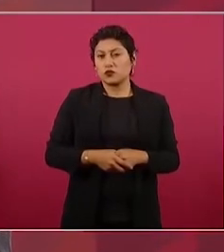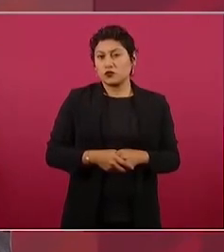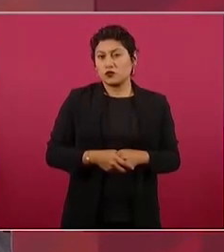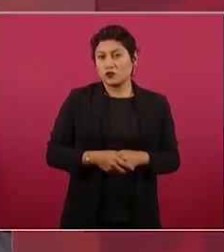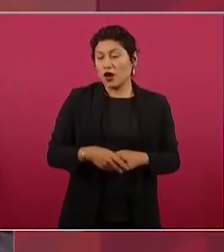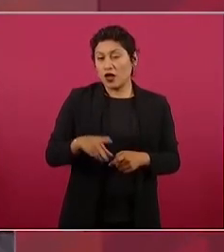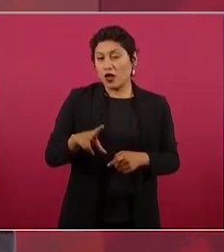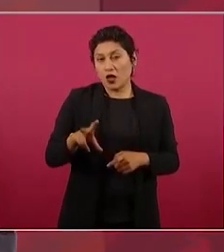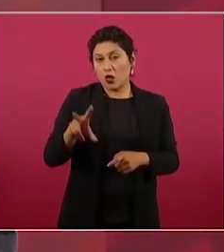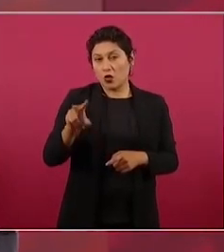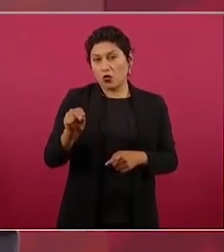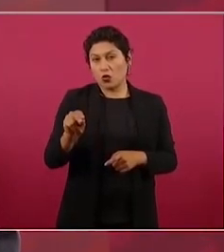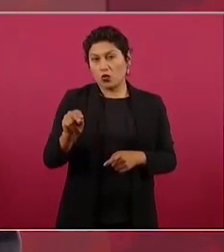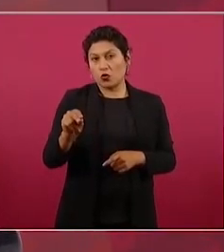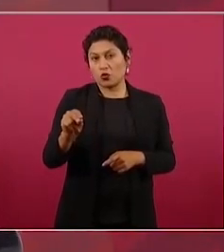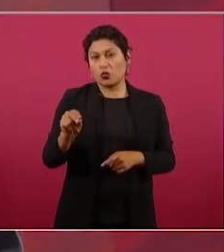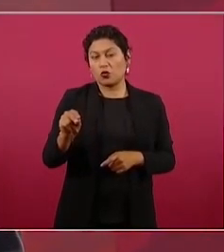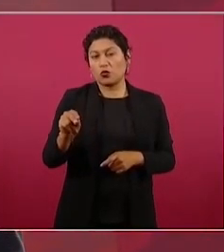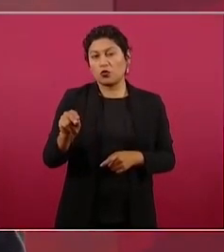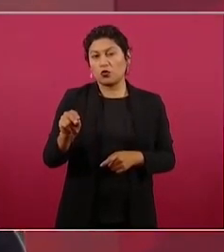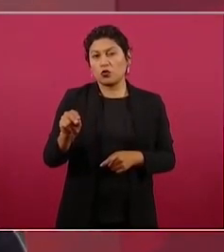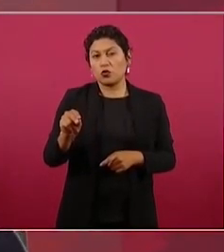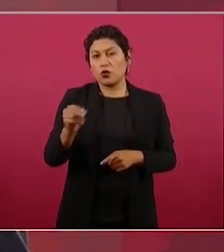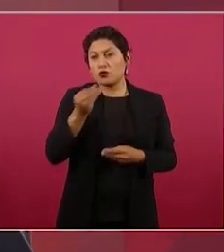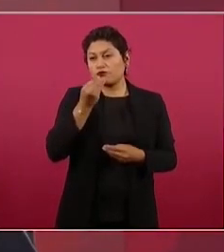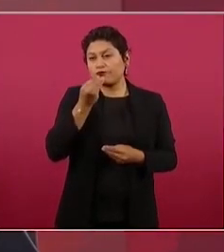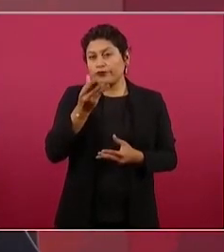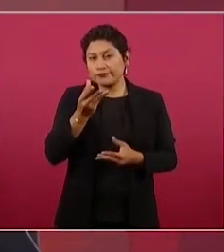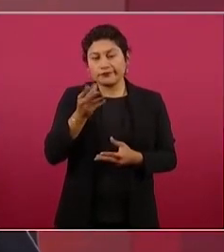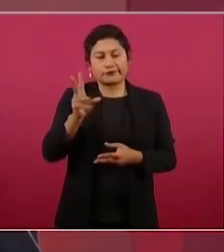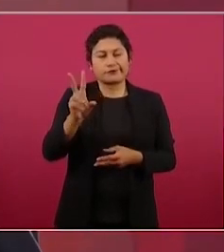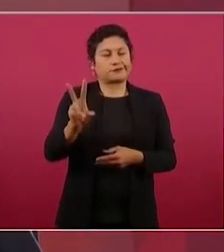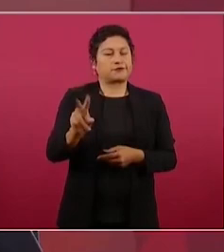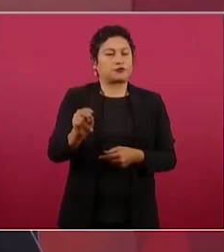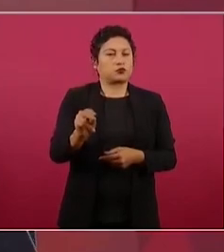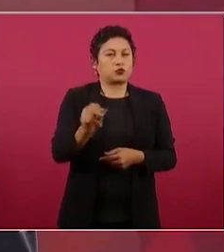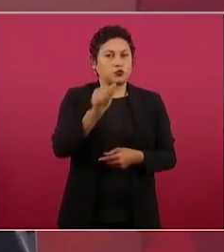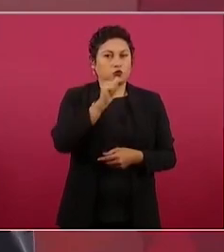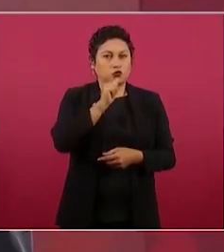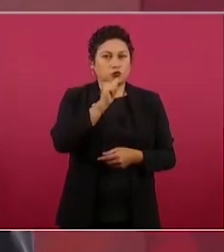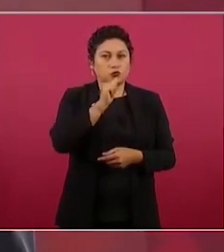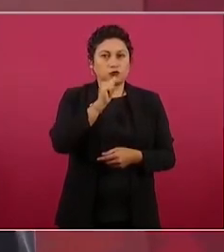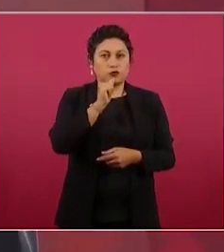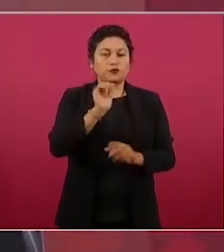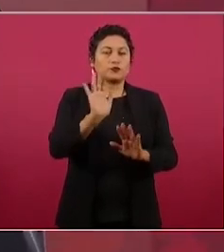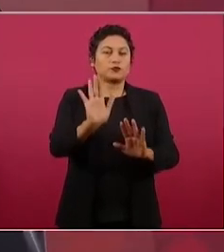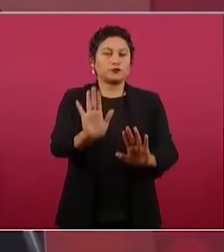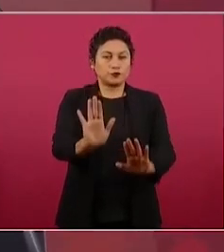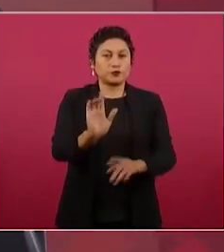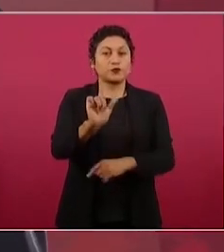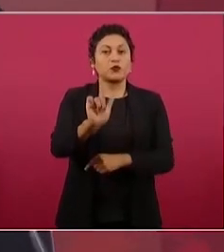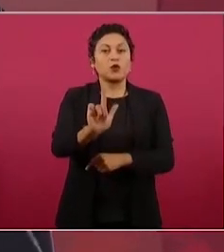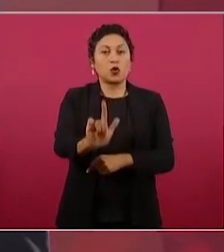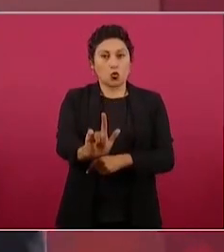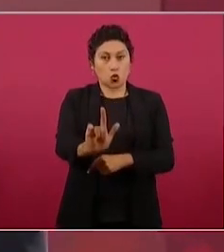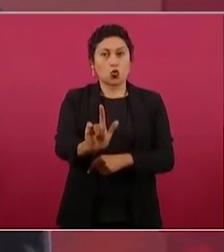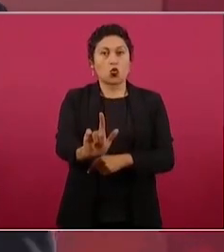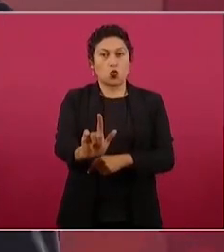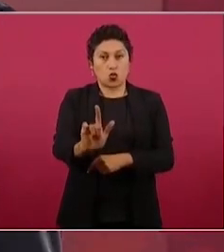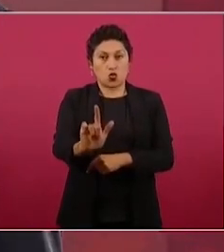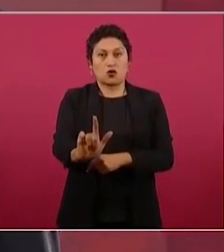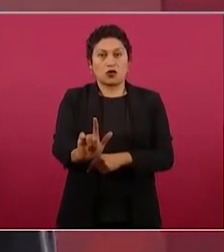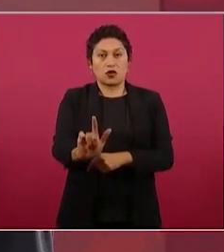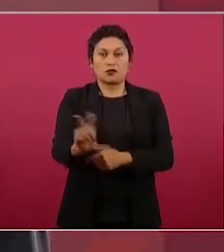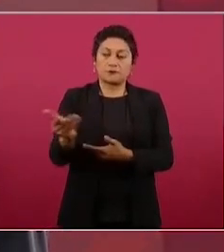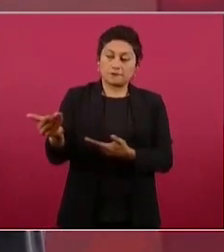no vamos a decirlo todavía. El lunes vamos a